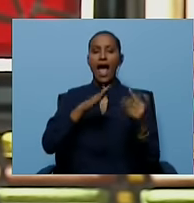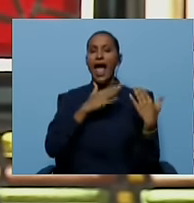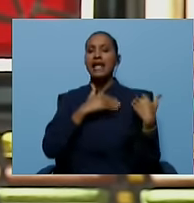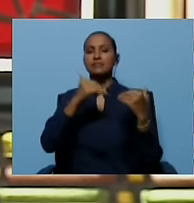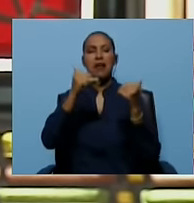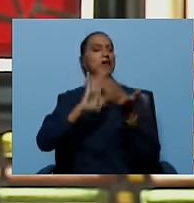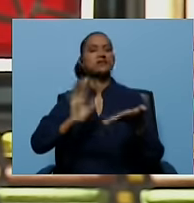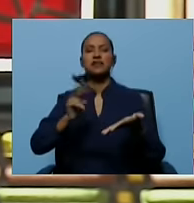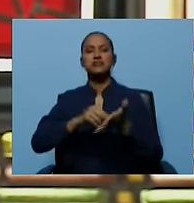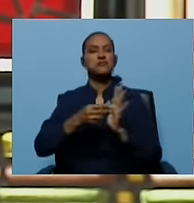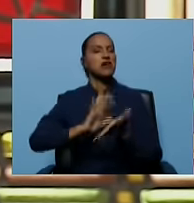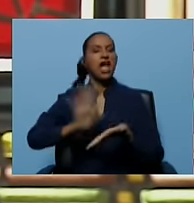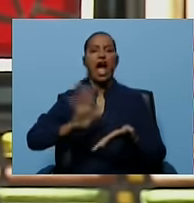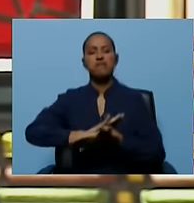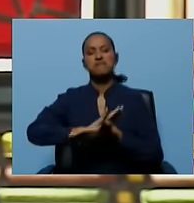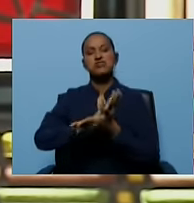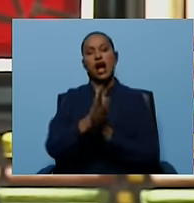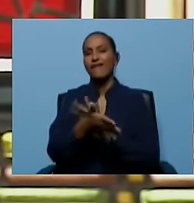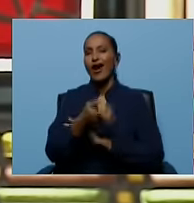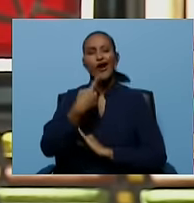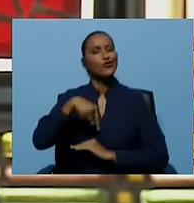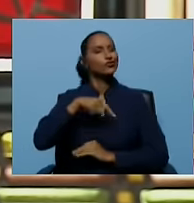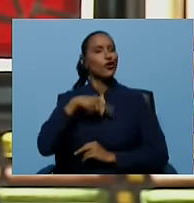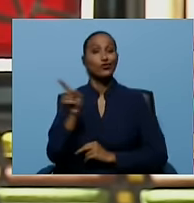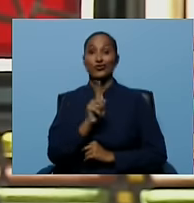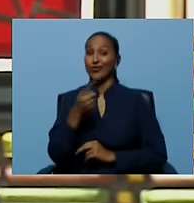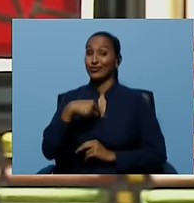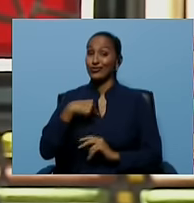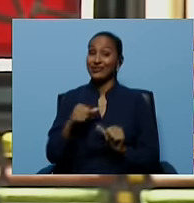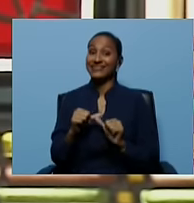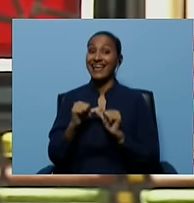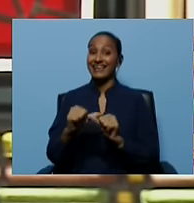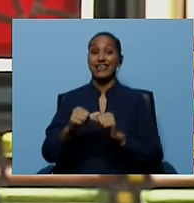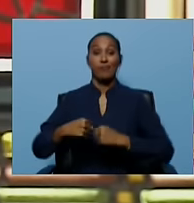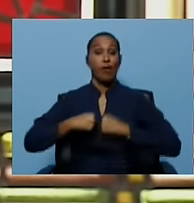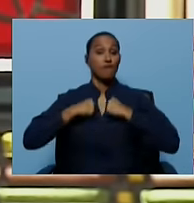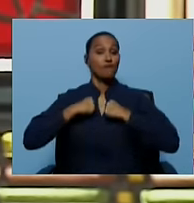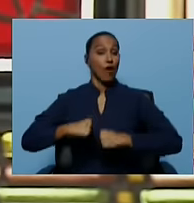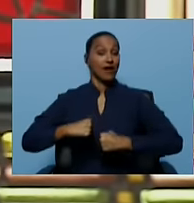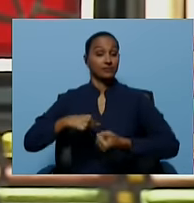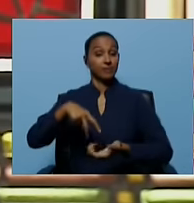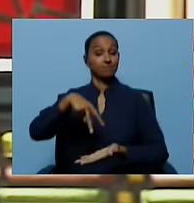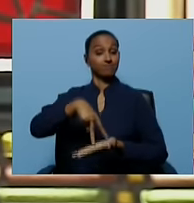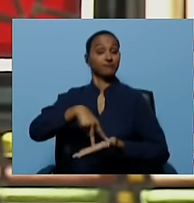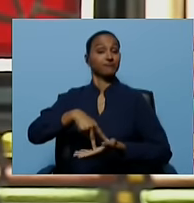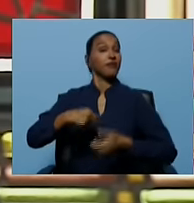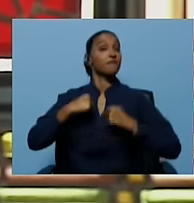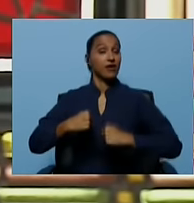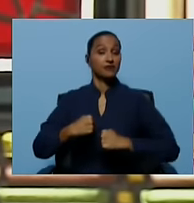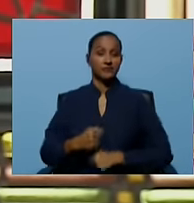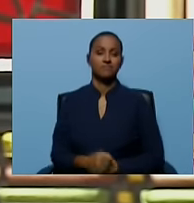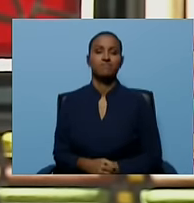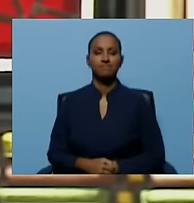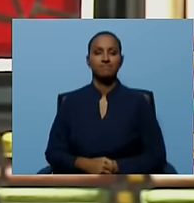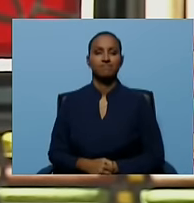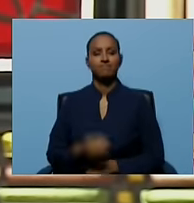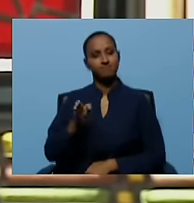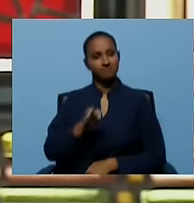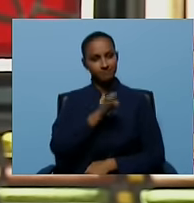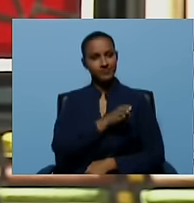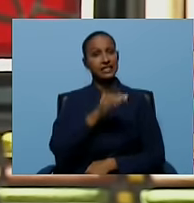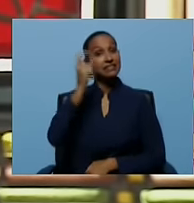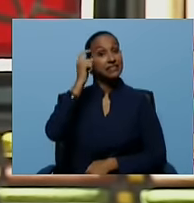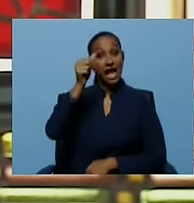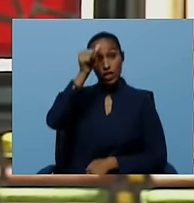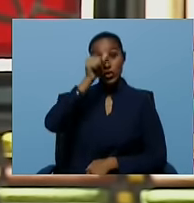el pueblo de a pie, estamos reviviendo con fuerza. El domingo fue un día de reencuentro popular. Fue